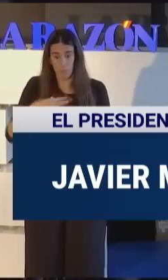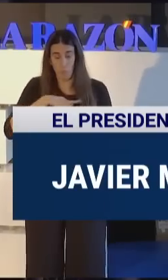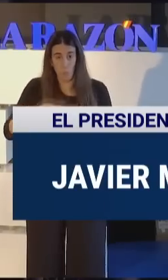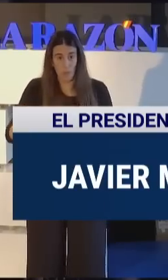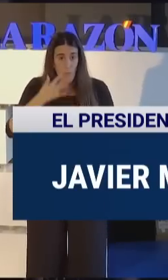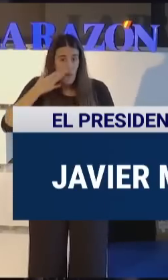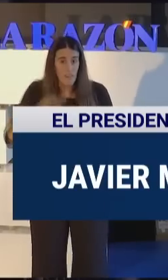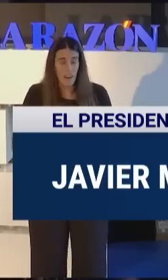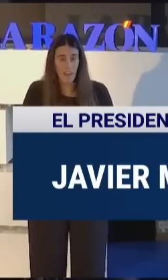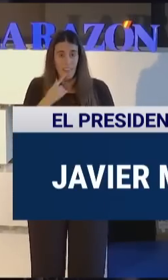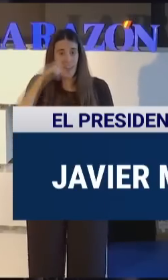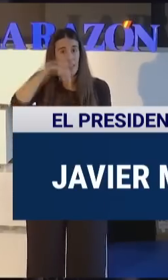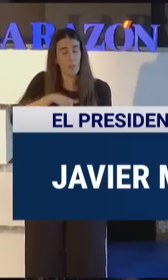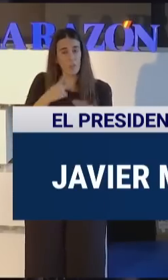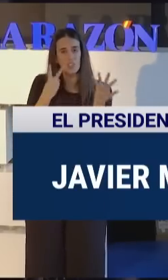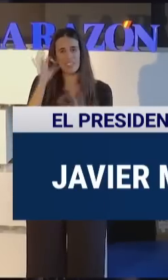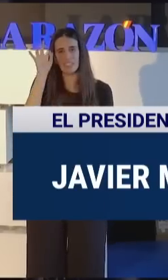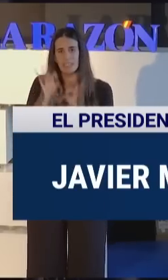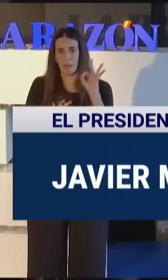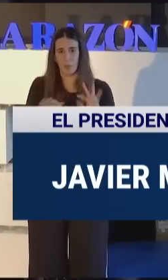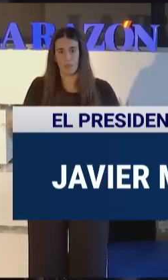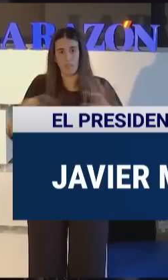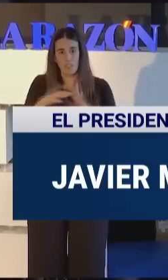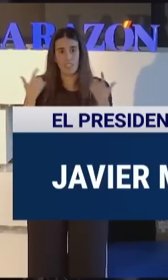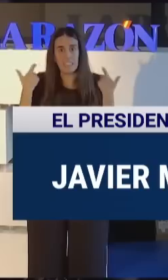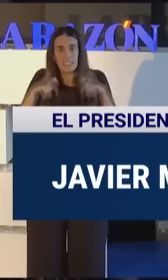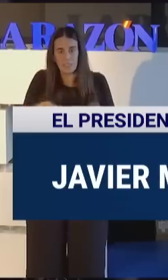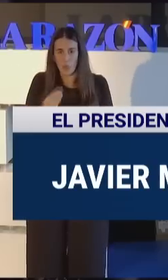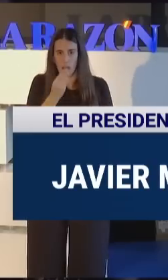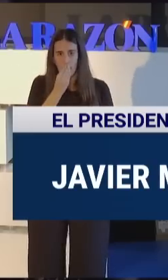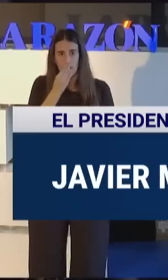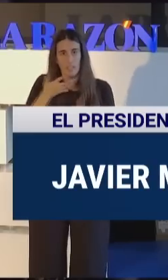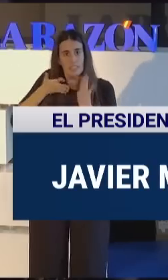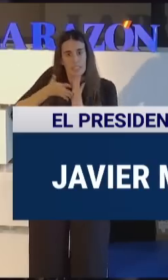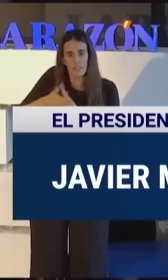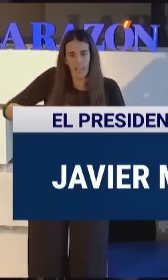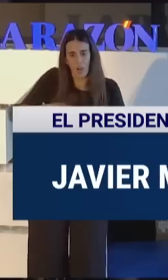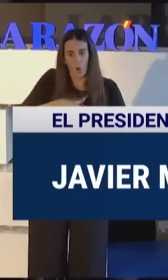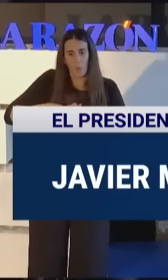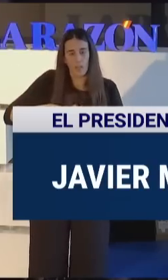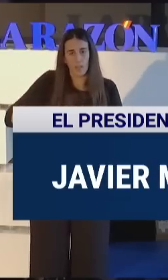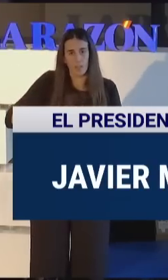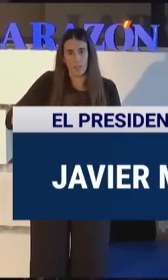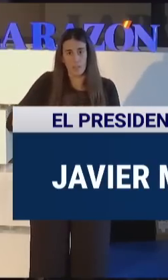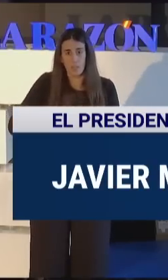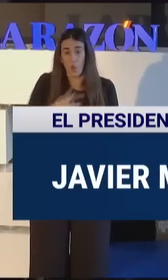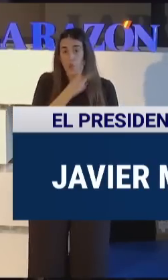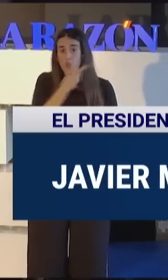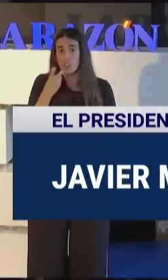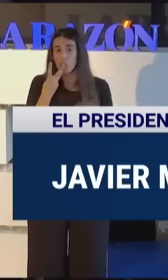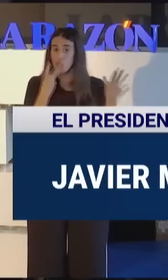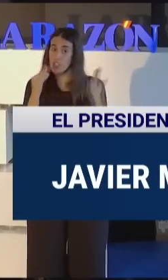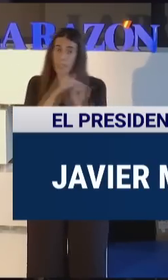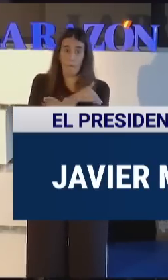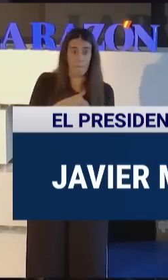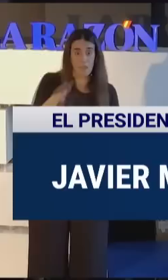una presión fiscal del 70% en el sector que produce alimentos. Es decir, que el maldito Estado se lleva el alimento de 280 millones de